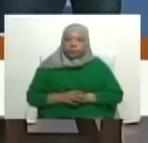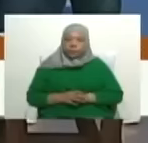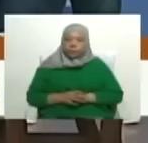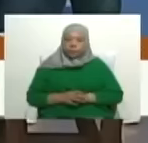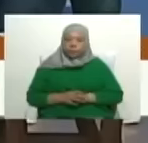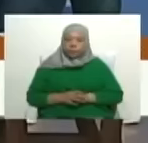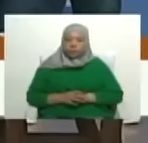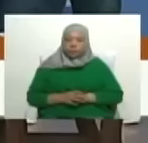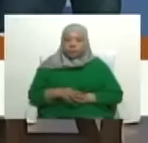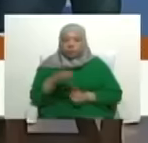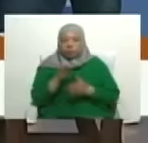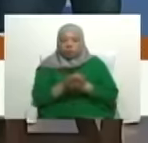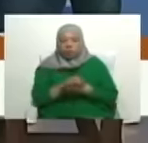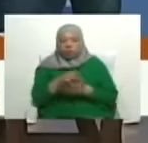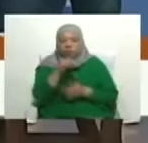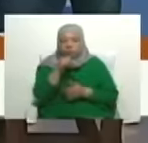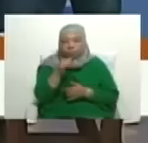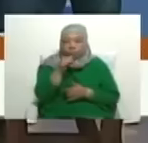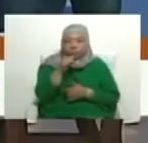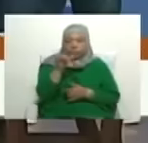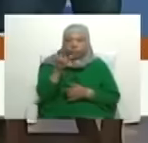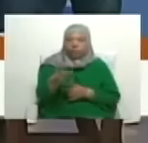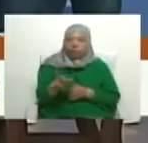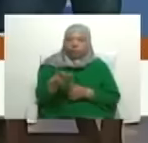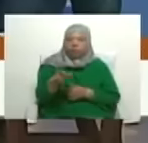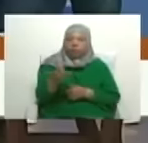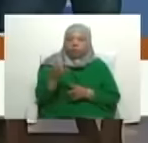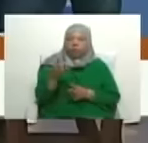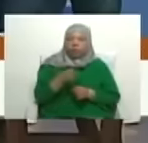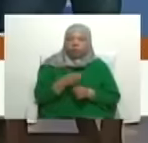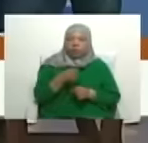Con fulana, con mengana, con sutano.